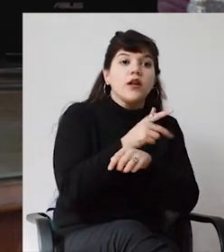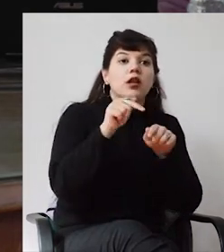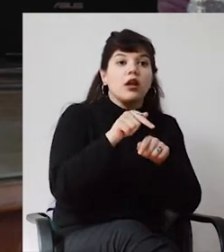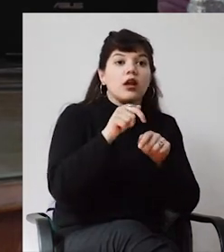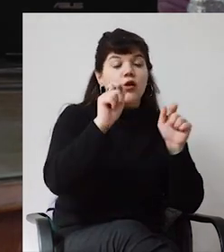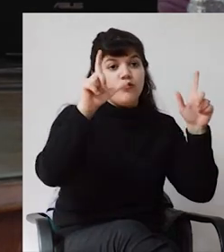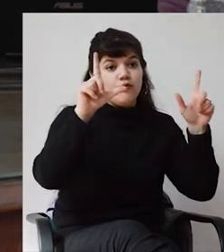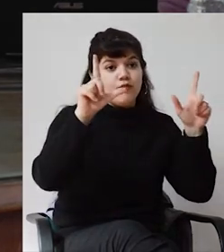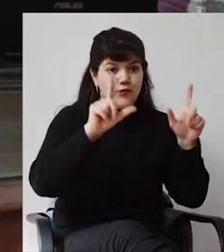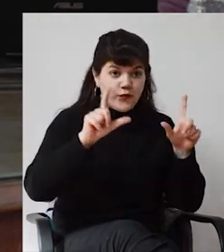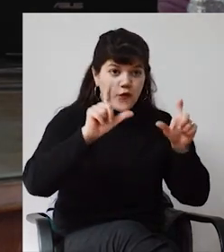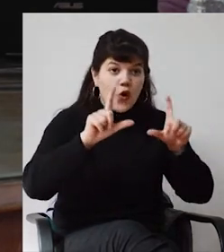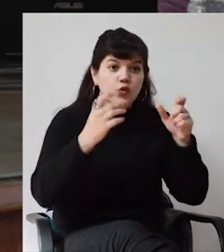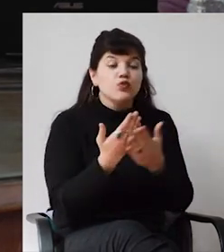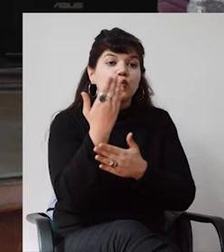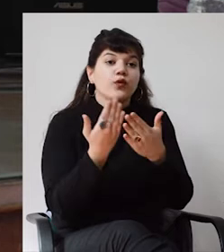con un registro